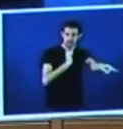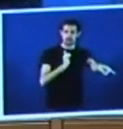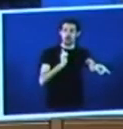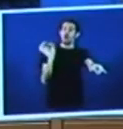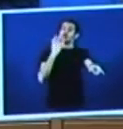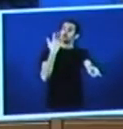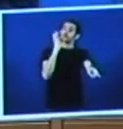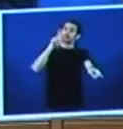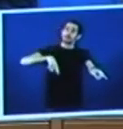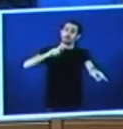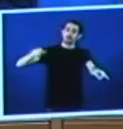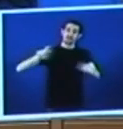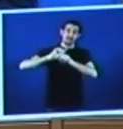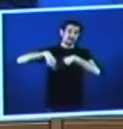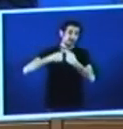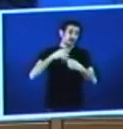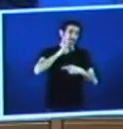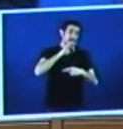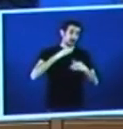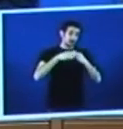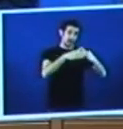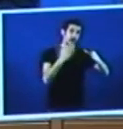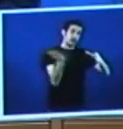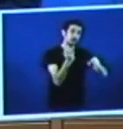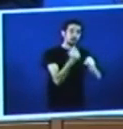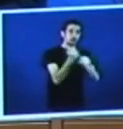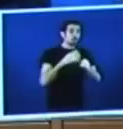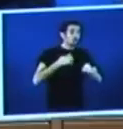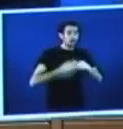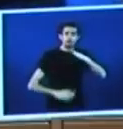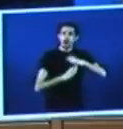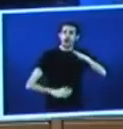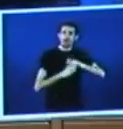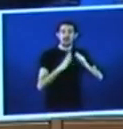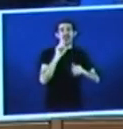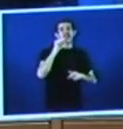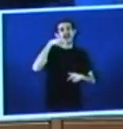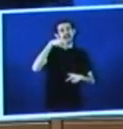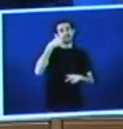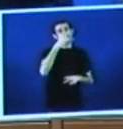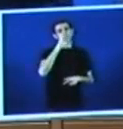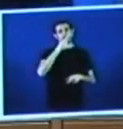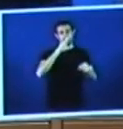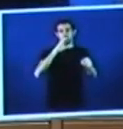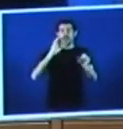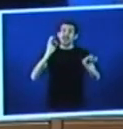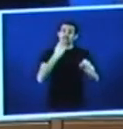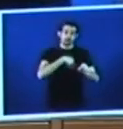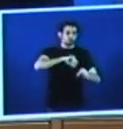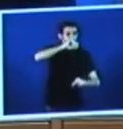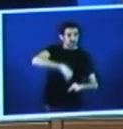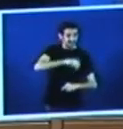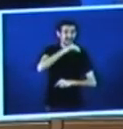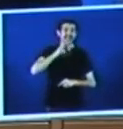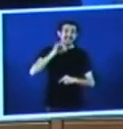trabajar porque el señor Almunia está bloqueando constantemente cualquier propuesta de Taslis. O lamento, pero el nacionalismo galego es así. El Partido Popular,